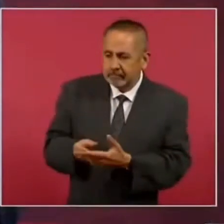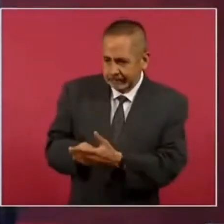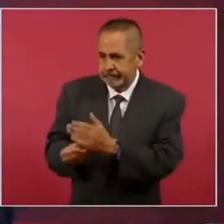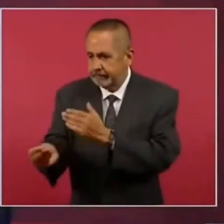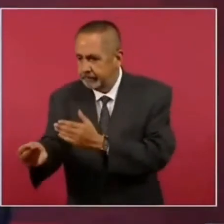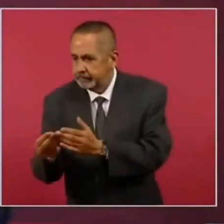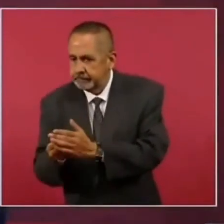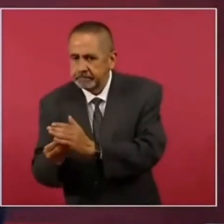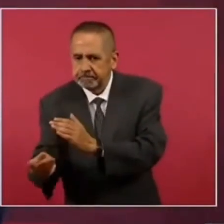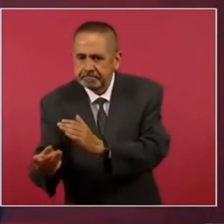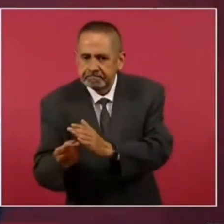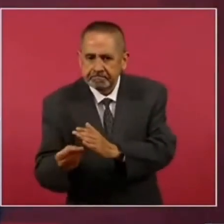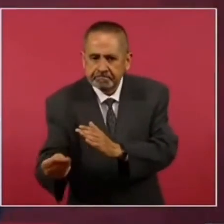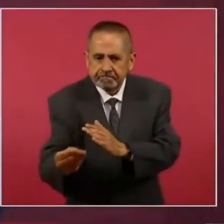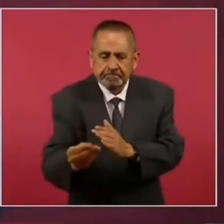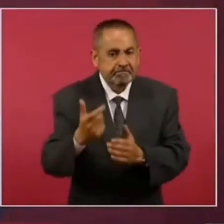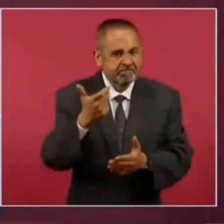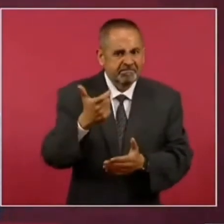legisladores,